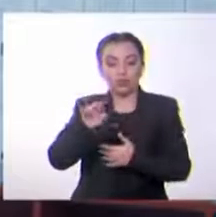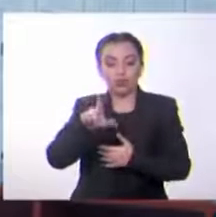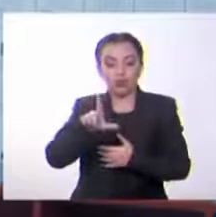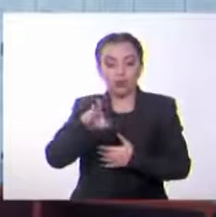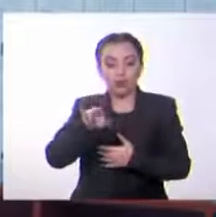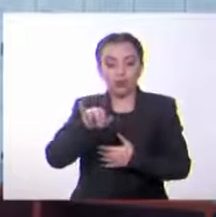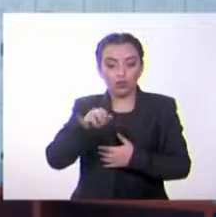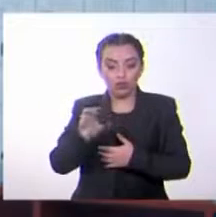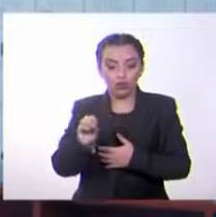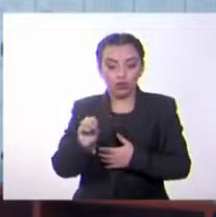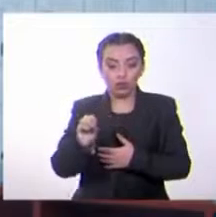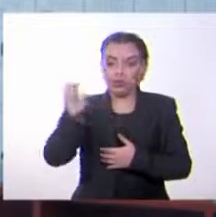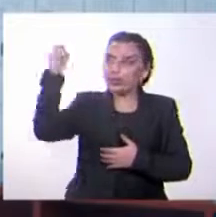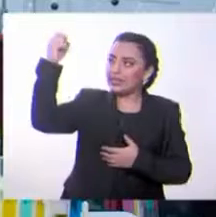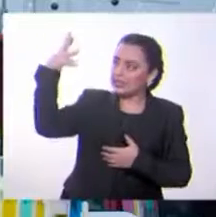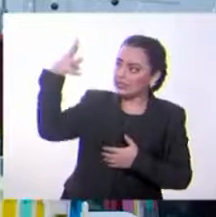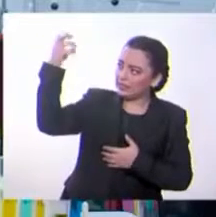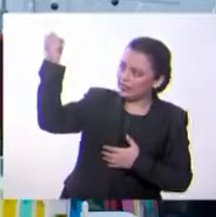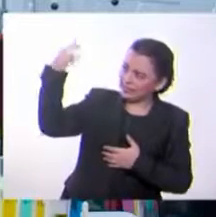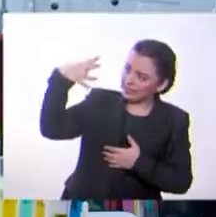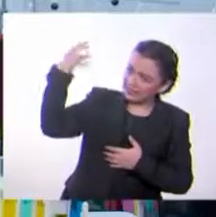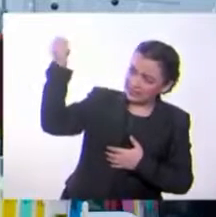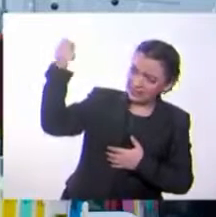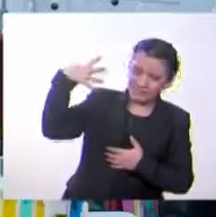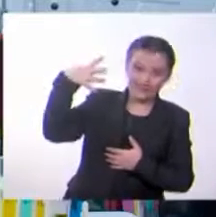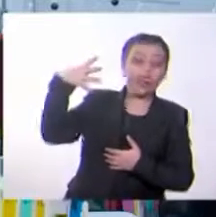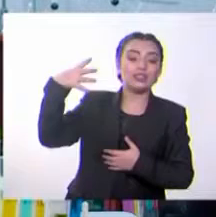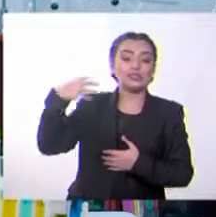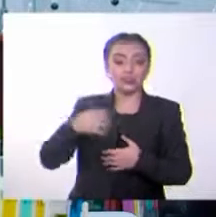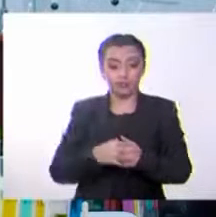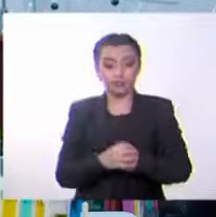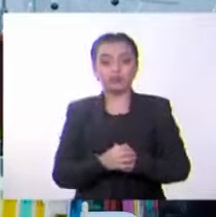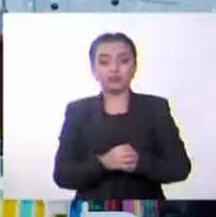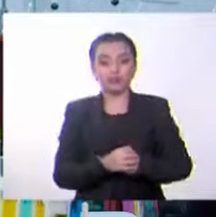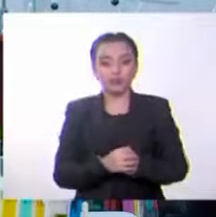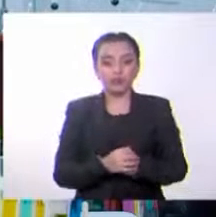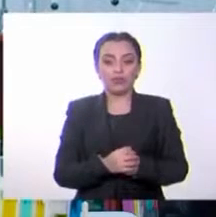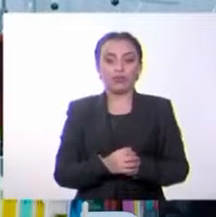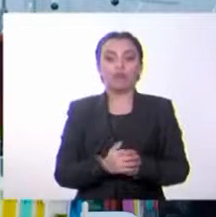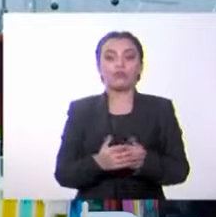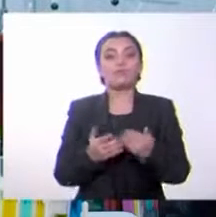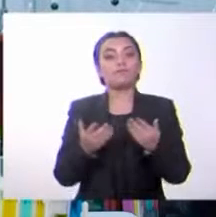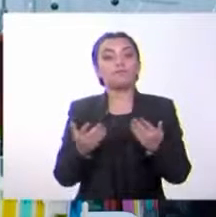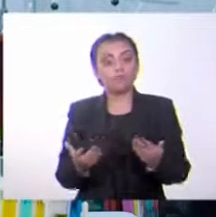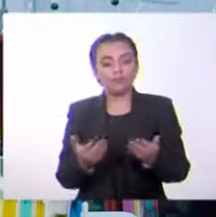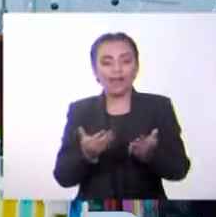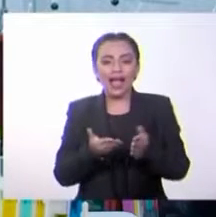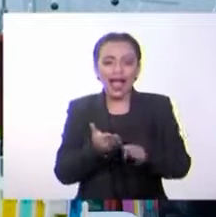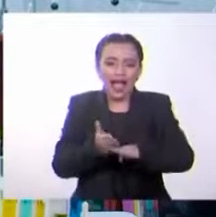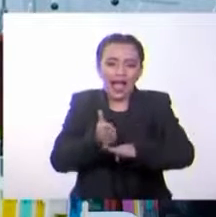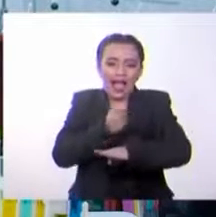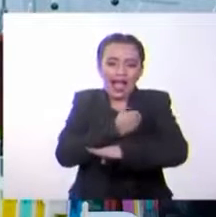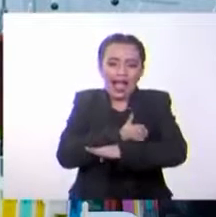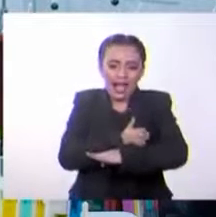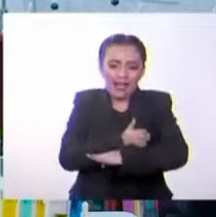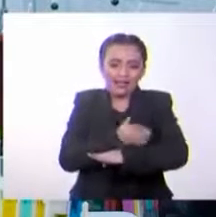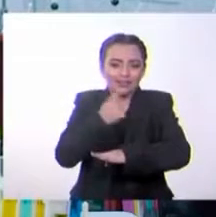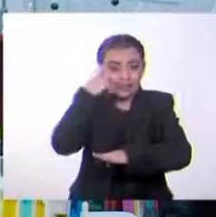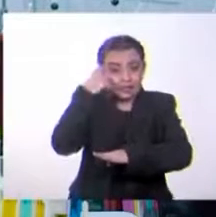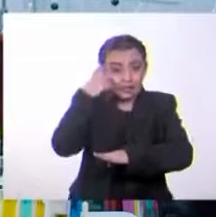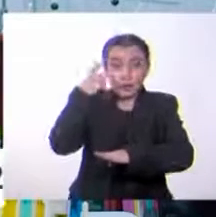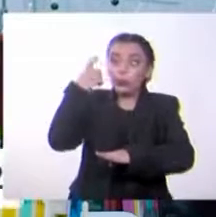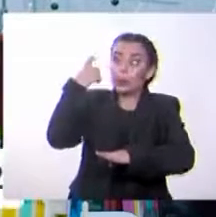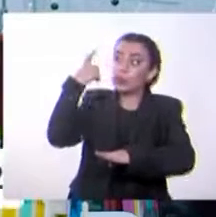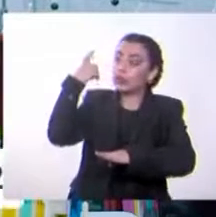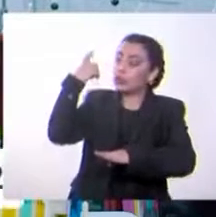sobre radiación solar. Entonces, antes de arrancar, hagamos un pequeño recordatorio